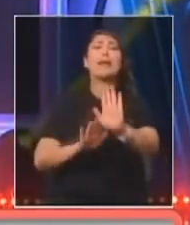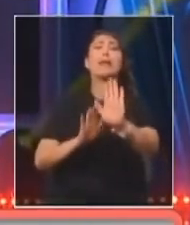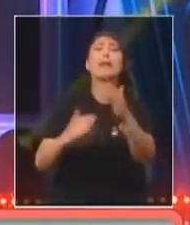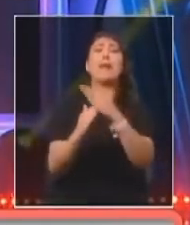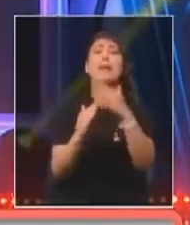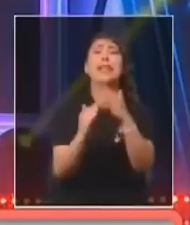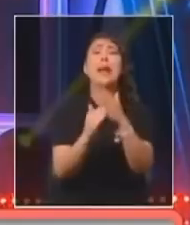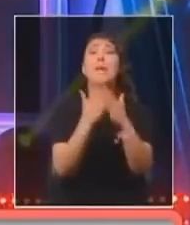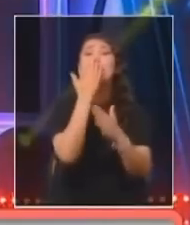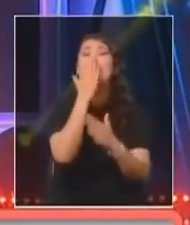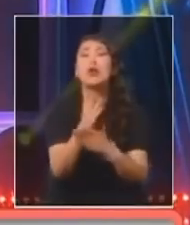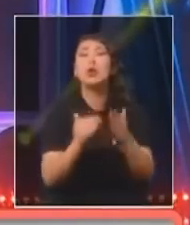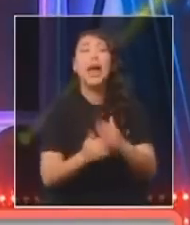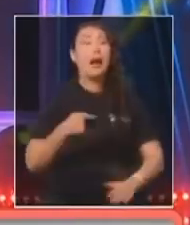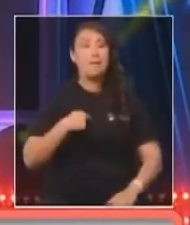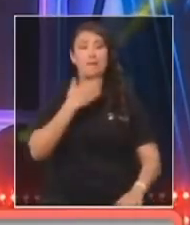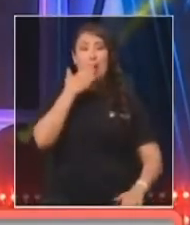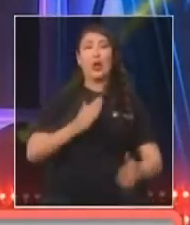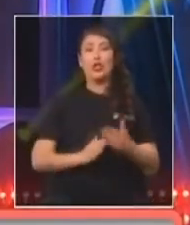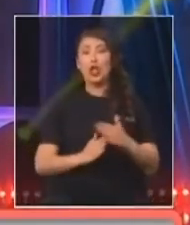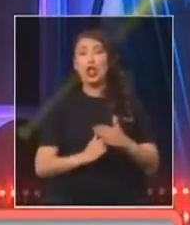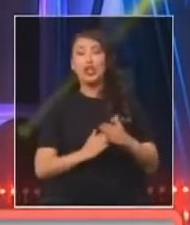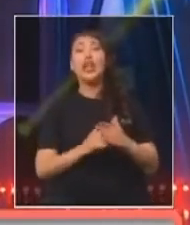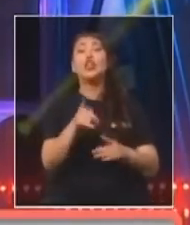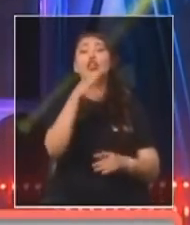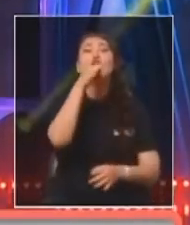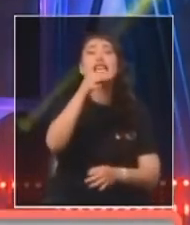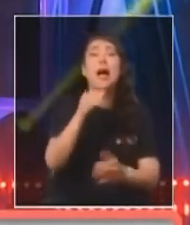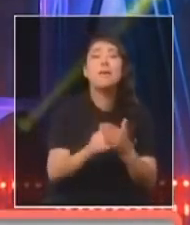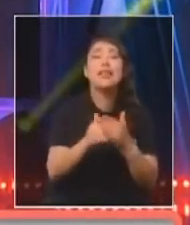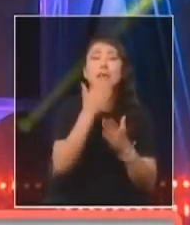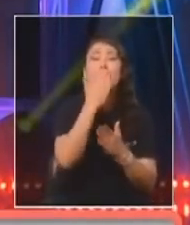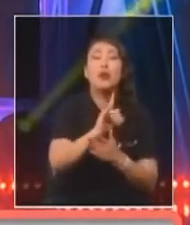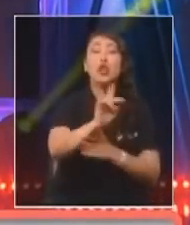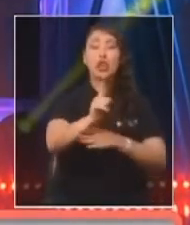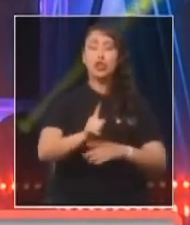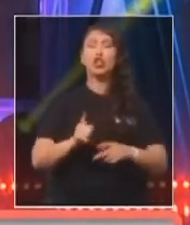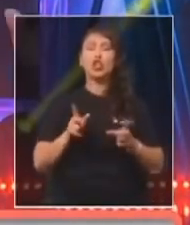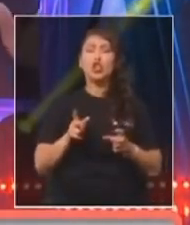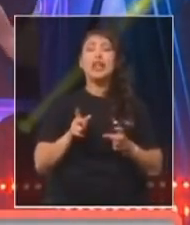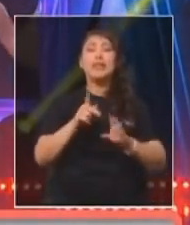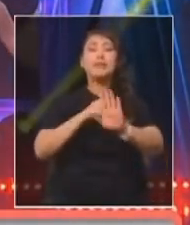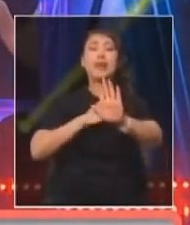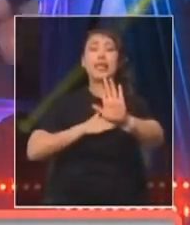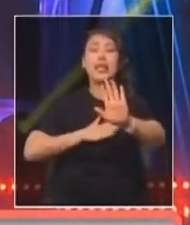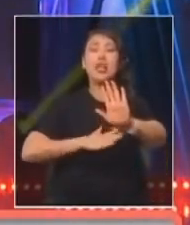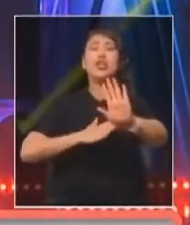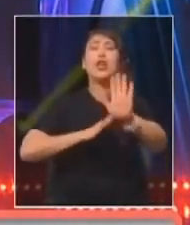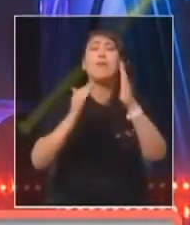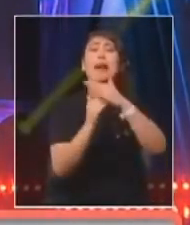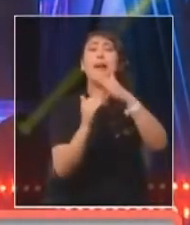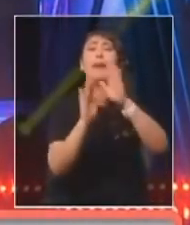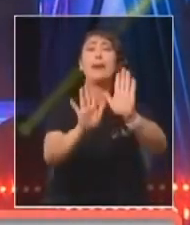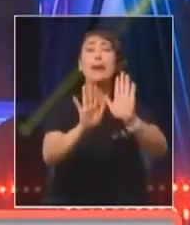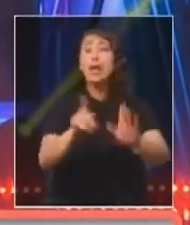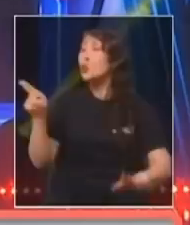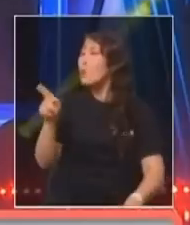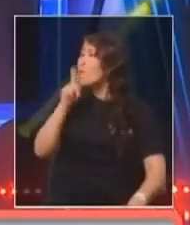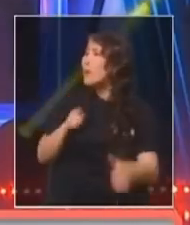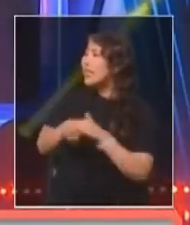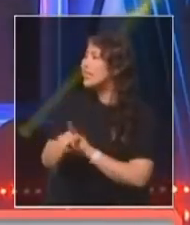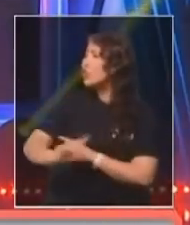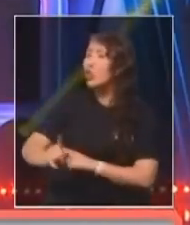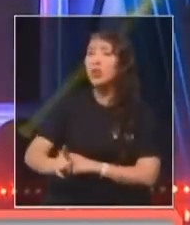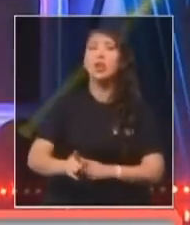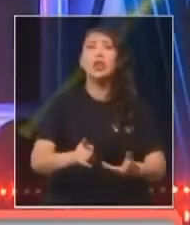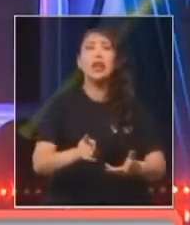detente. Mejor detente. No me diga mejor detente. Detente. Tranquilo. Para, tú. Para.